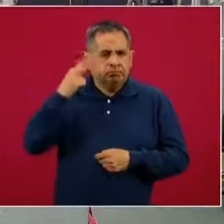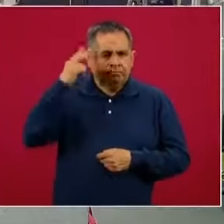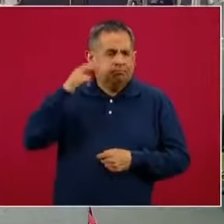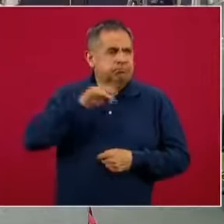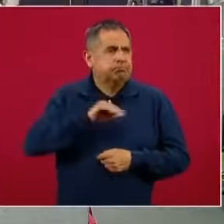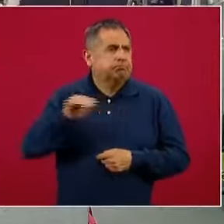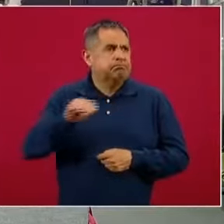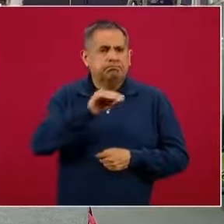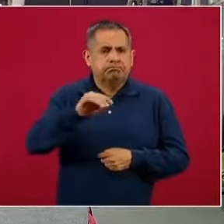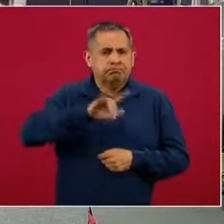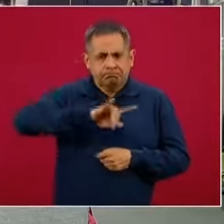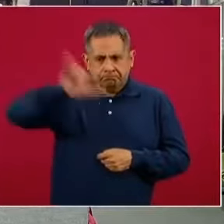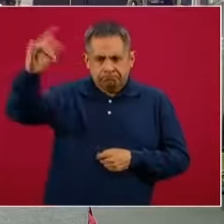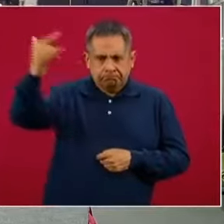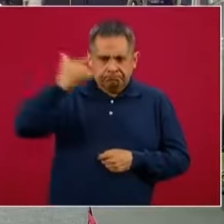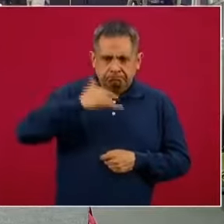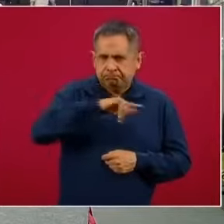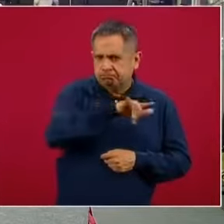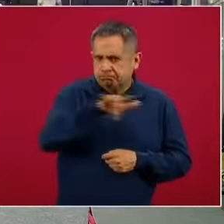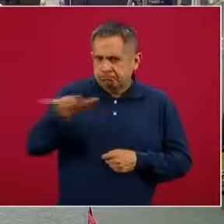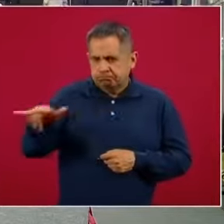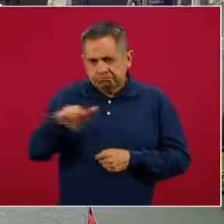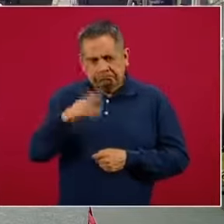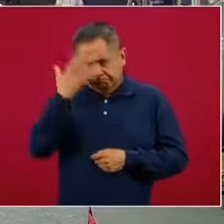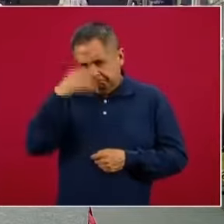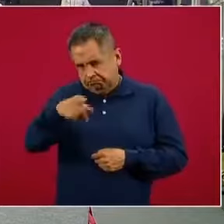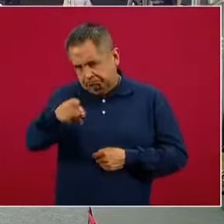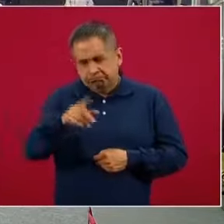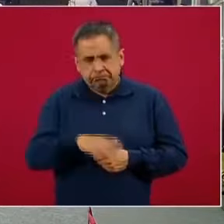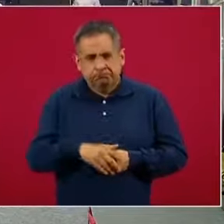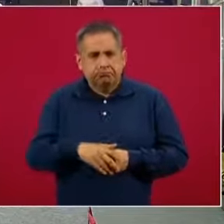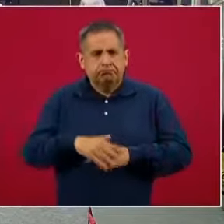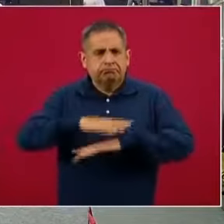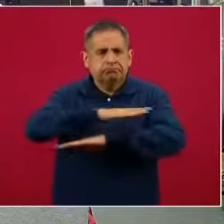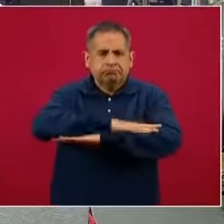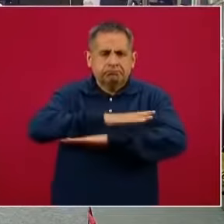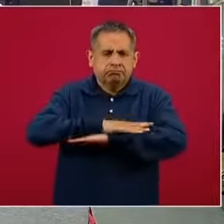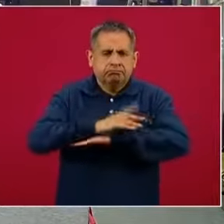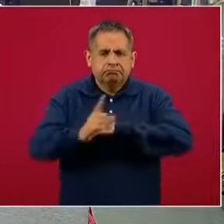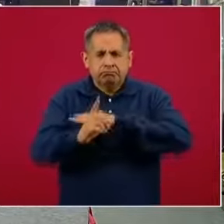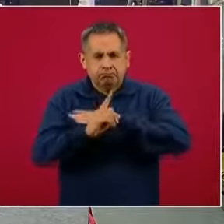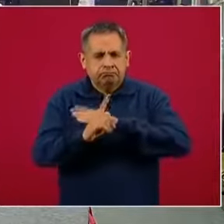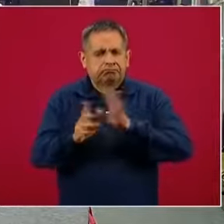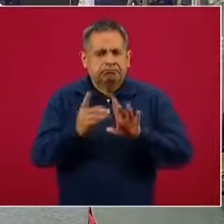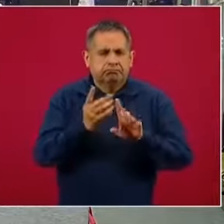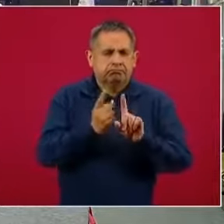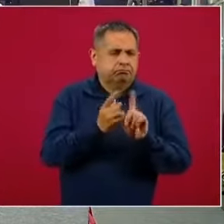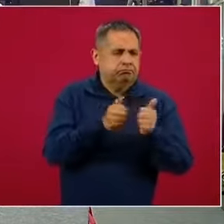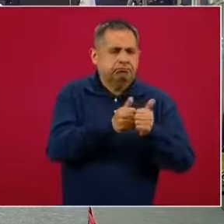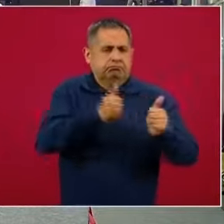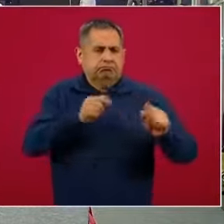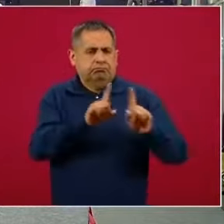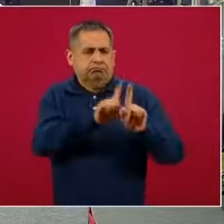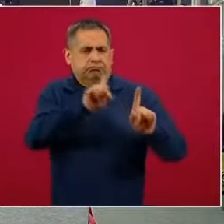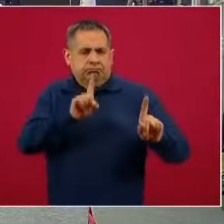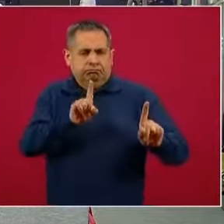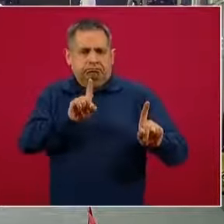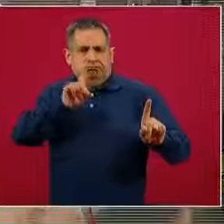también la gente que ha tenido la oportunidad de viajar en avión. En los mostradores, obviamente, se guarda la sana distancia